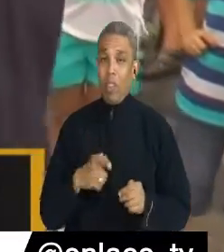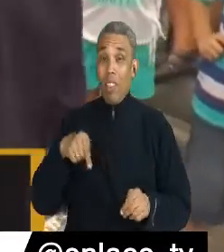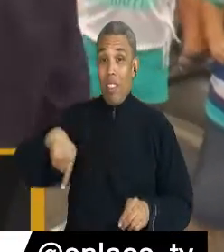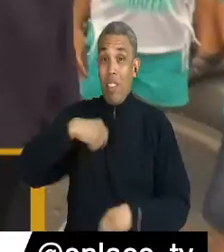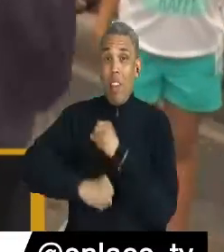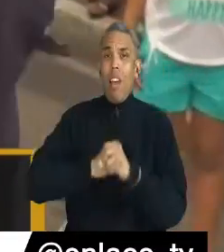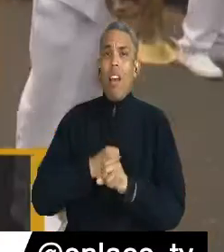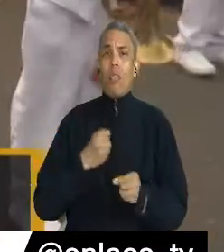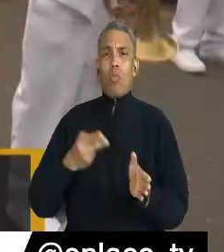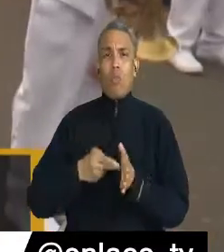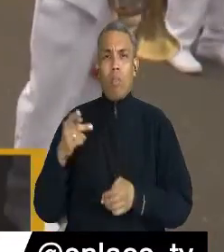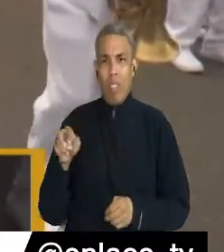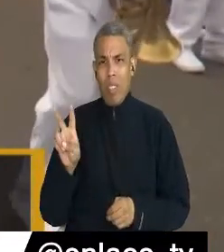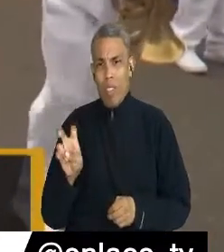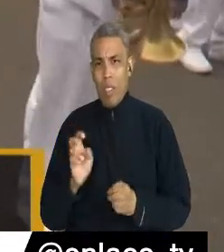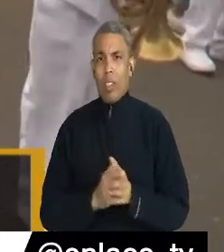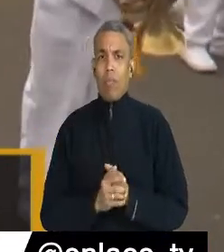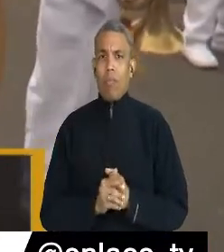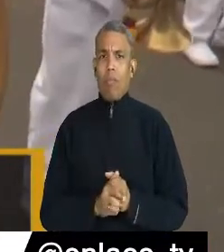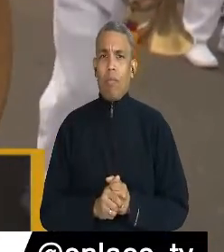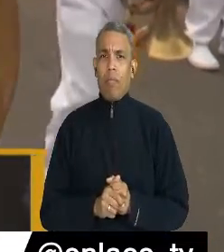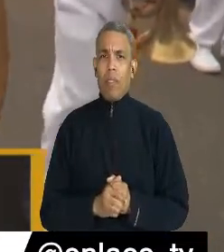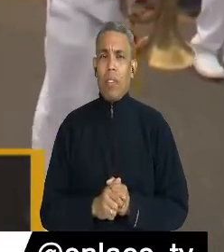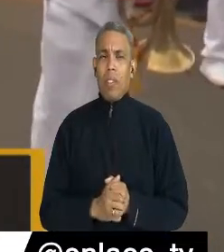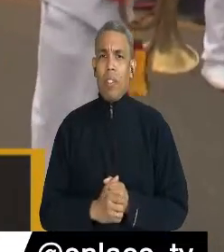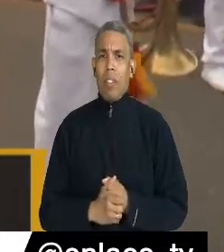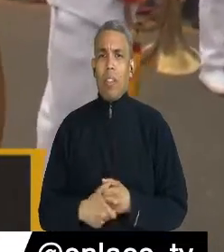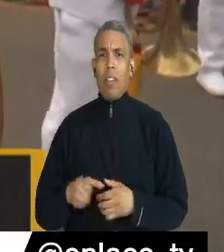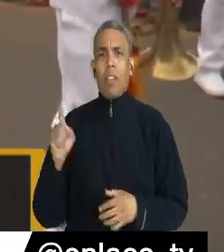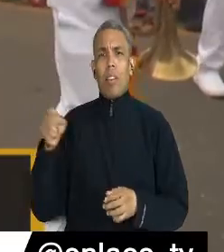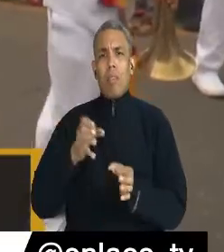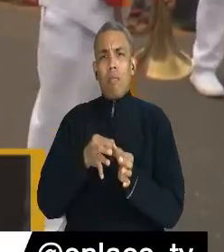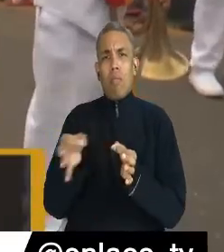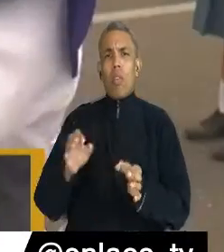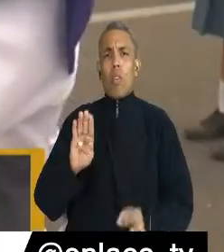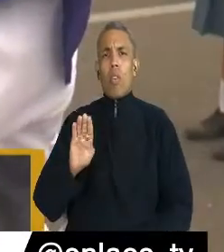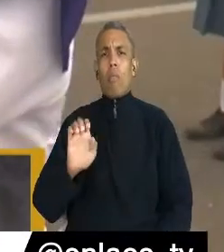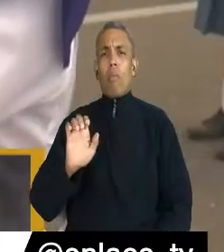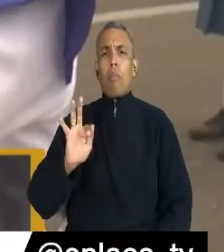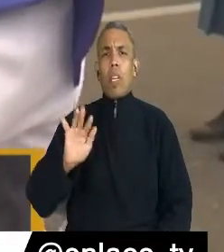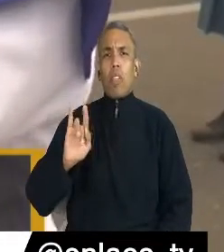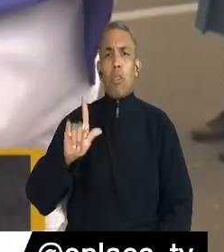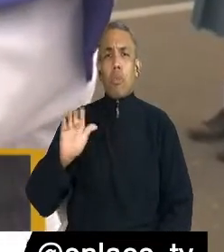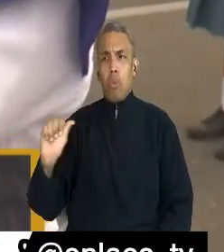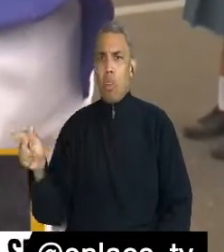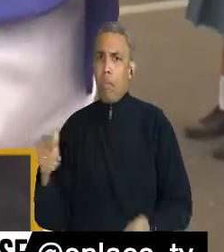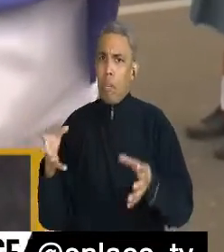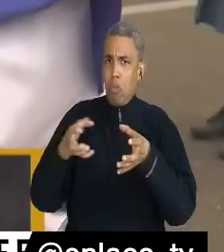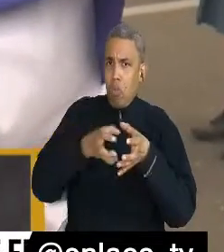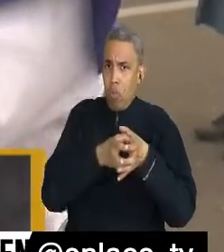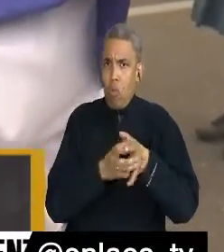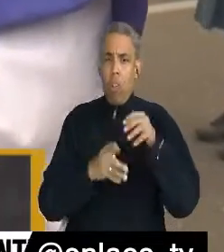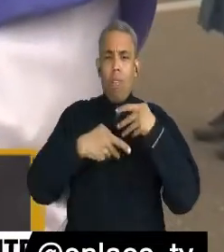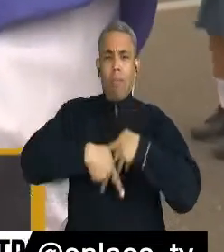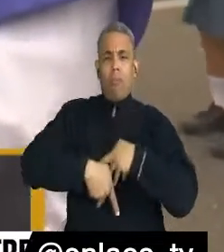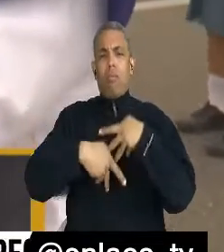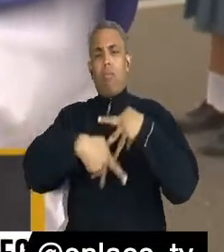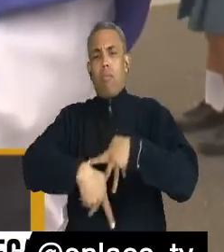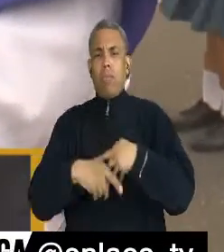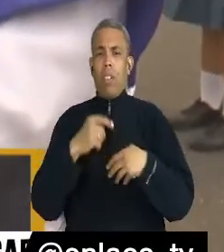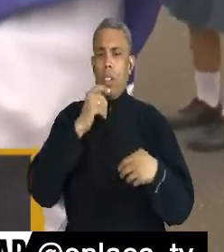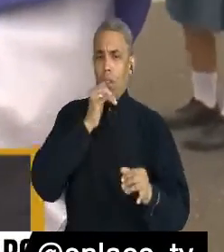con la participación de una banda del municipio de betulia aquí en santander y también que a lo largo de la calle 52 de la avenida del ferrocarril